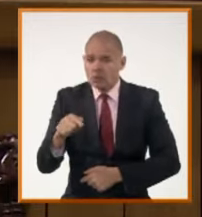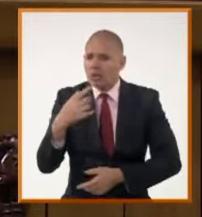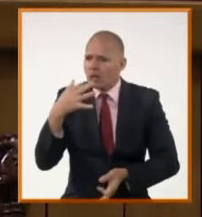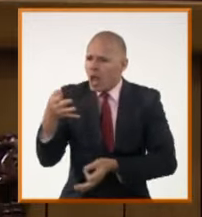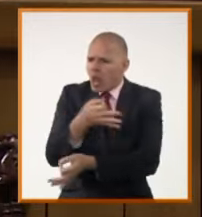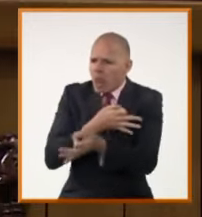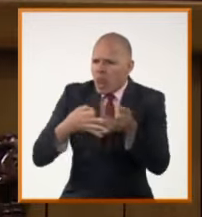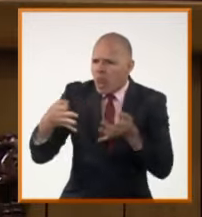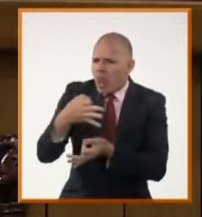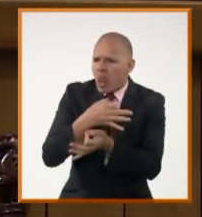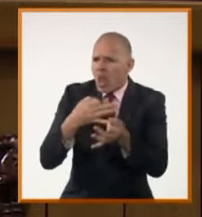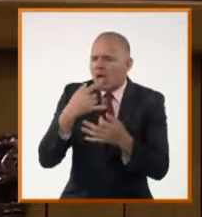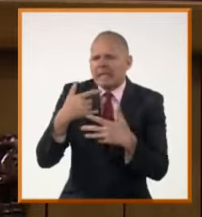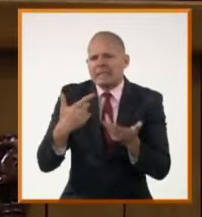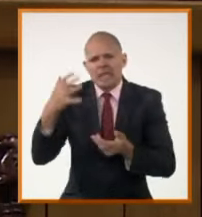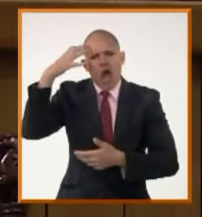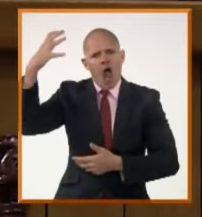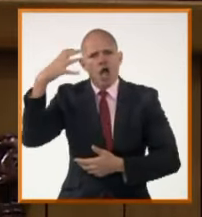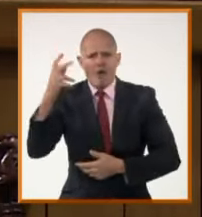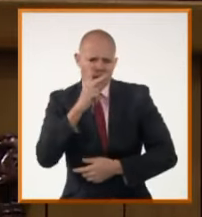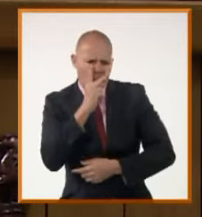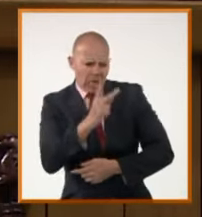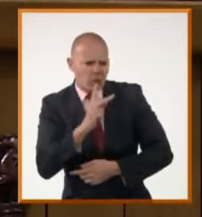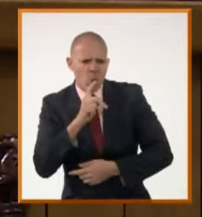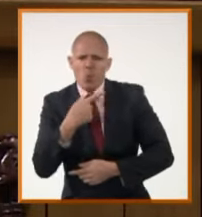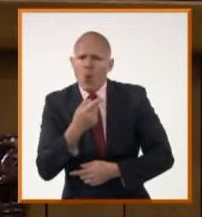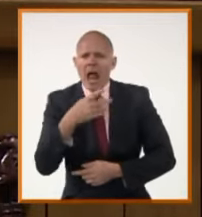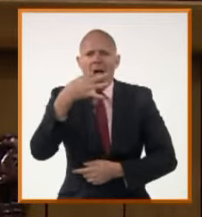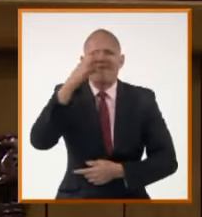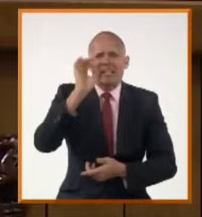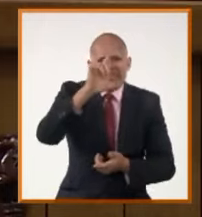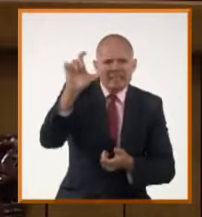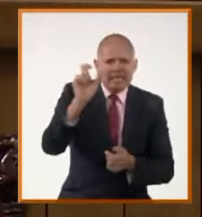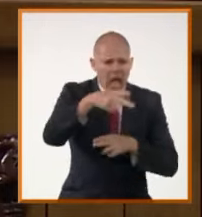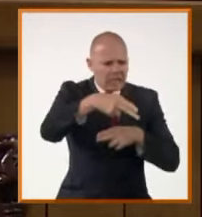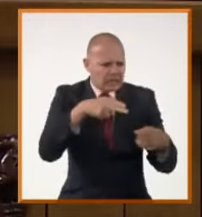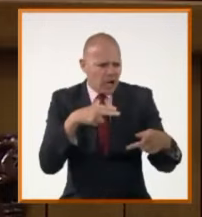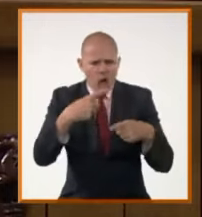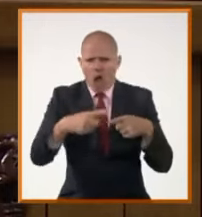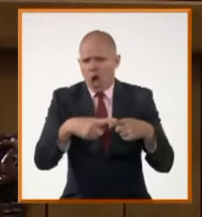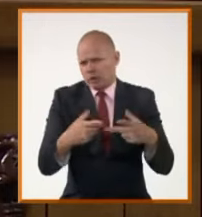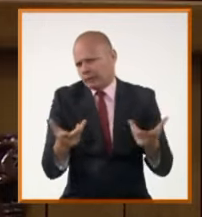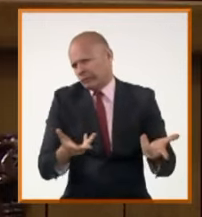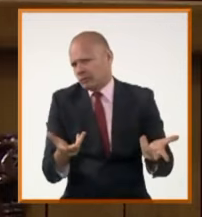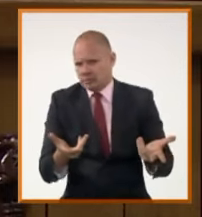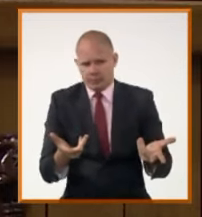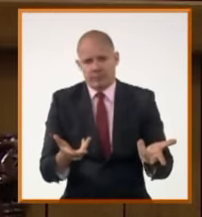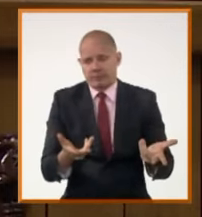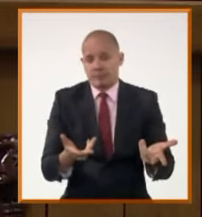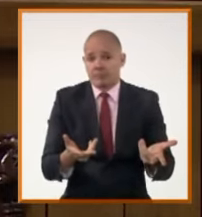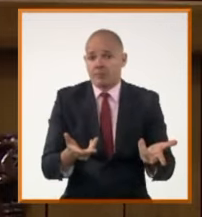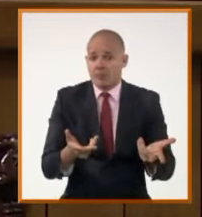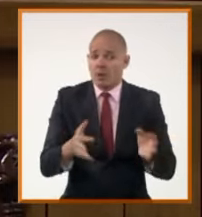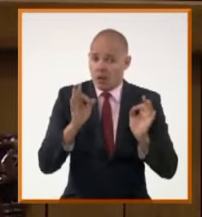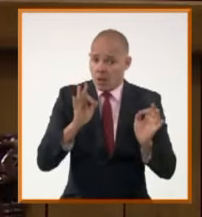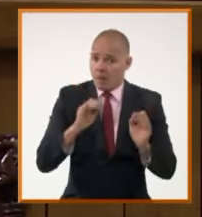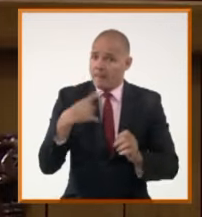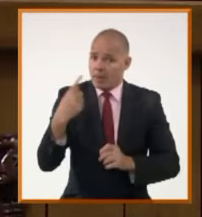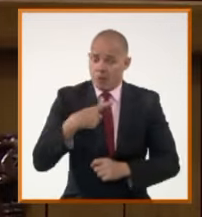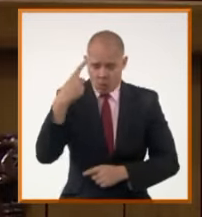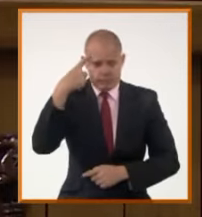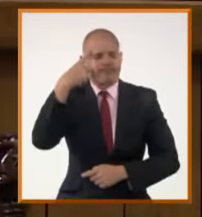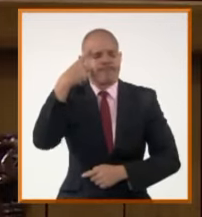administrando Chinchales? ¿Por qué no nos concentramos? La visión que siempre tuvo Fidel y Raúl sobre este tema. Y eso es lo que hemos venido